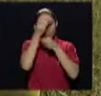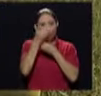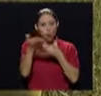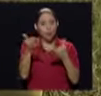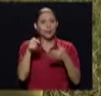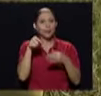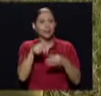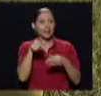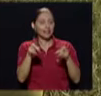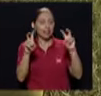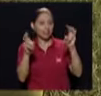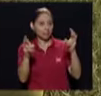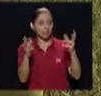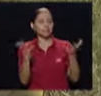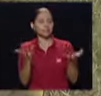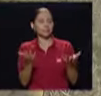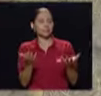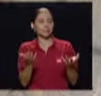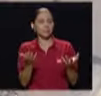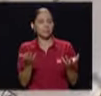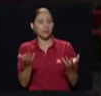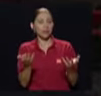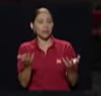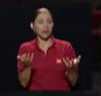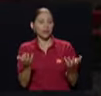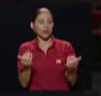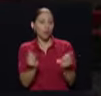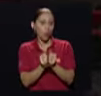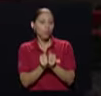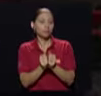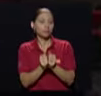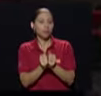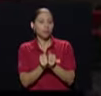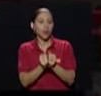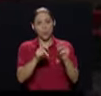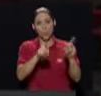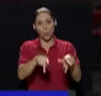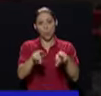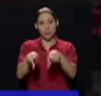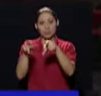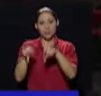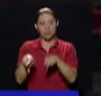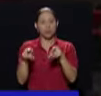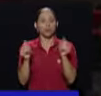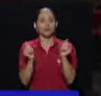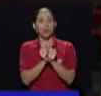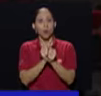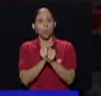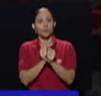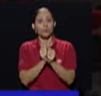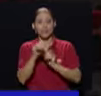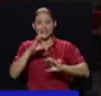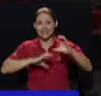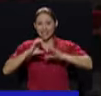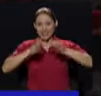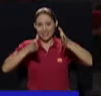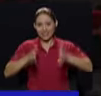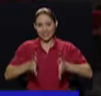información de este tipo de tema con población y con